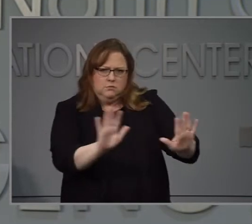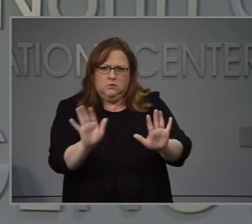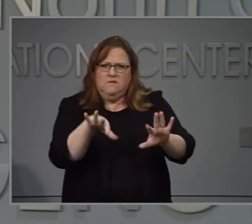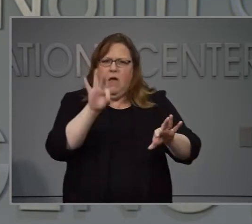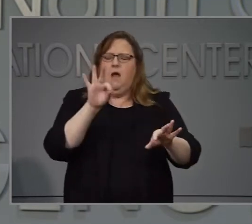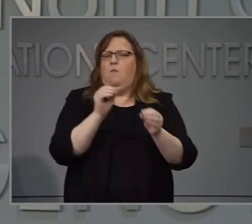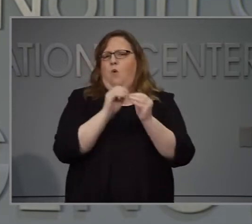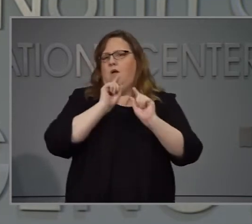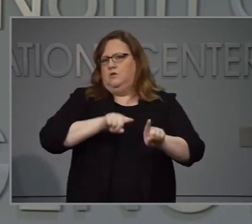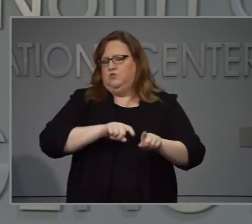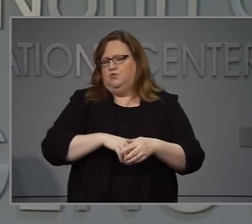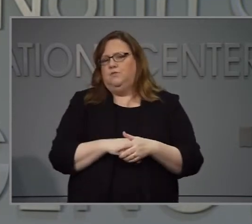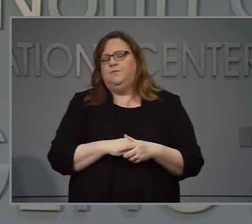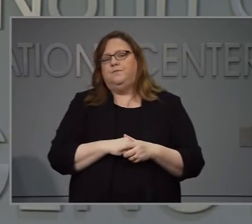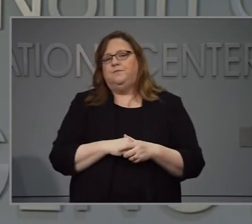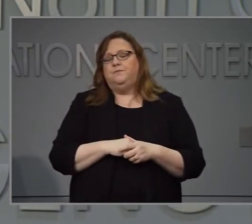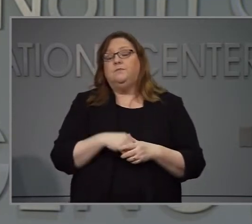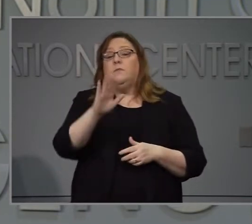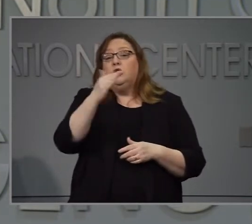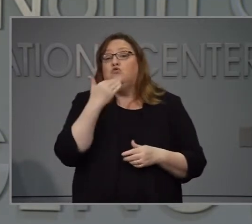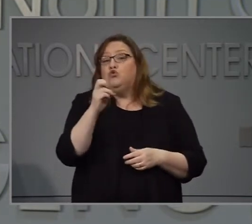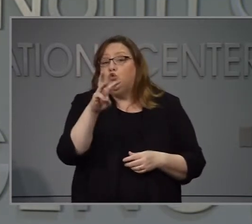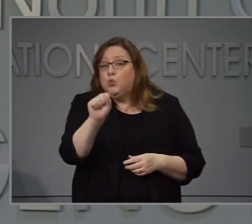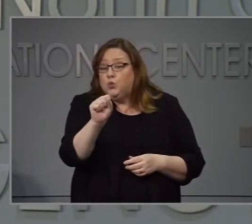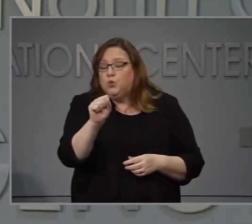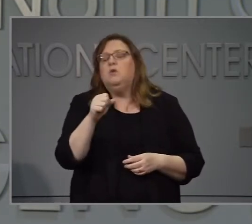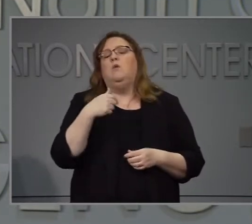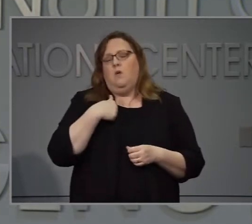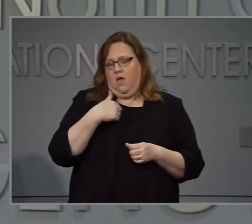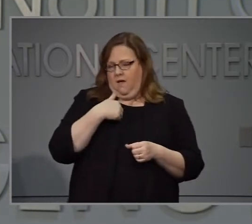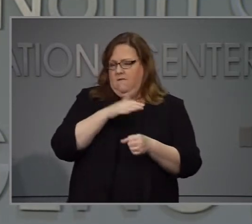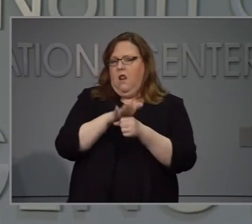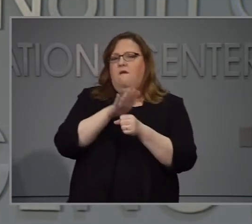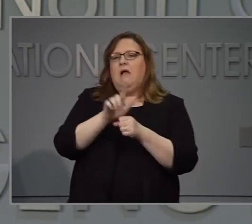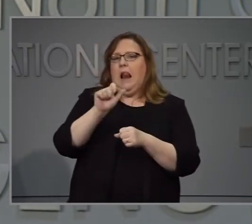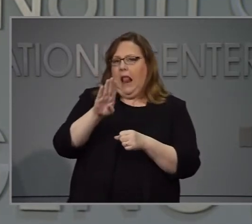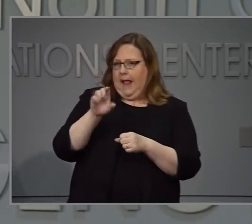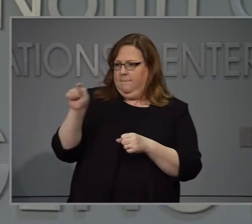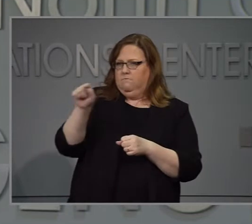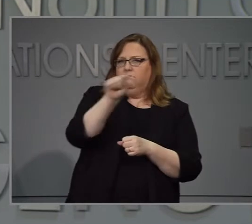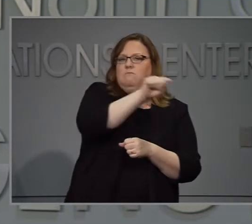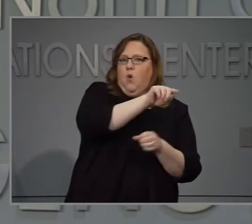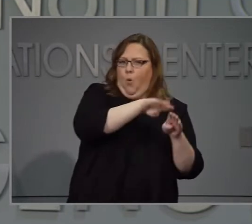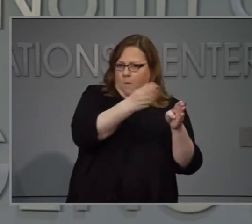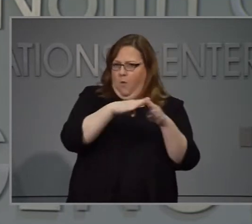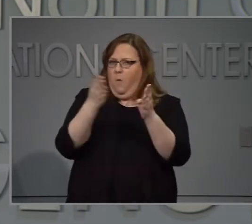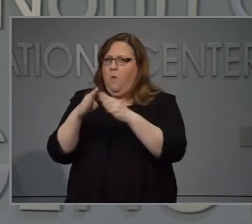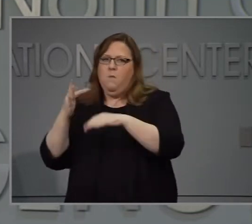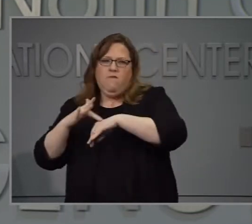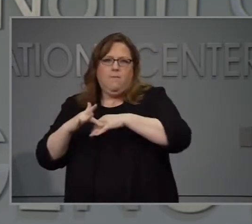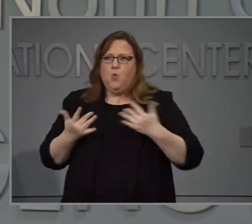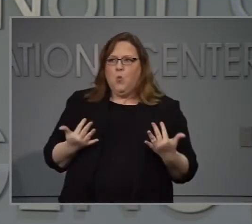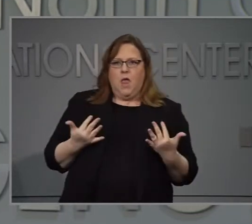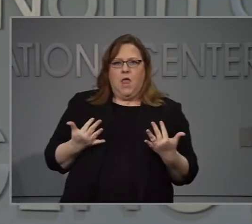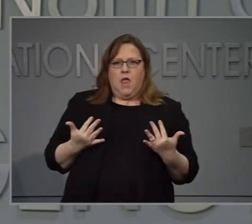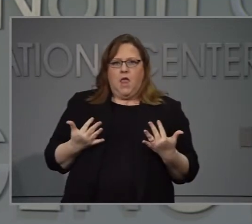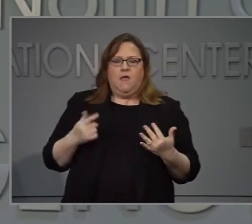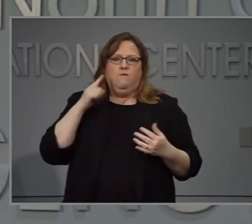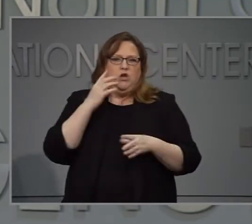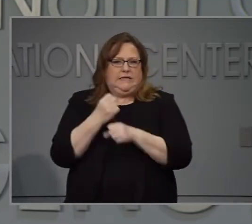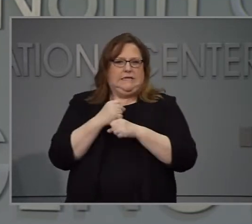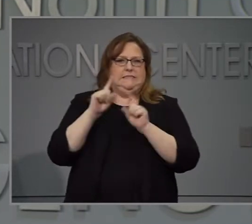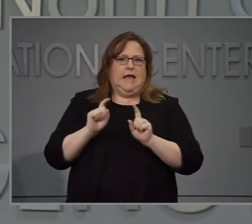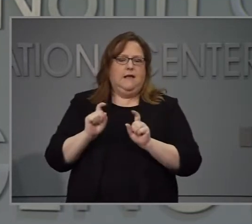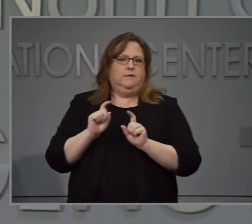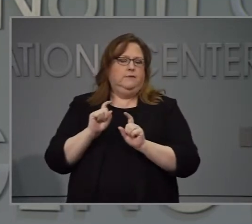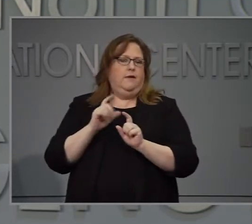la buena noticia es que tenemos una gran capacidad de laboratorio para hacer estas pruebas una vez que recibamos las